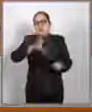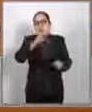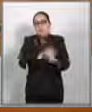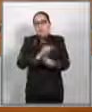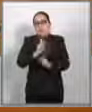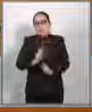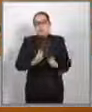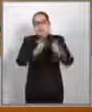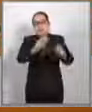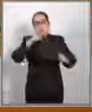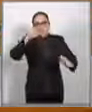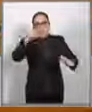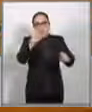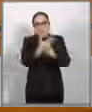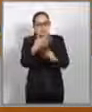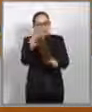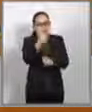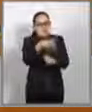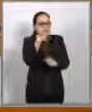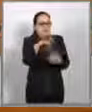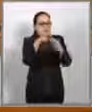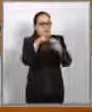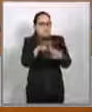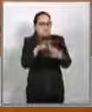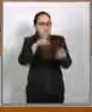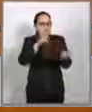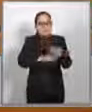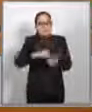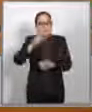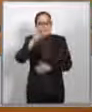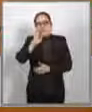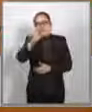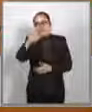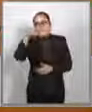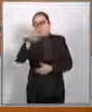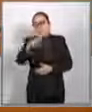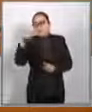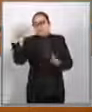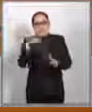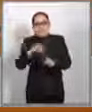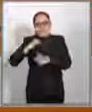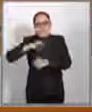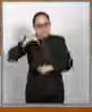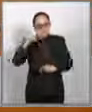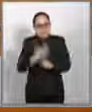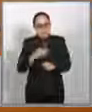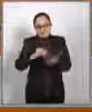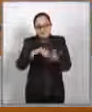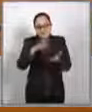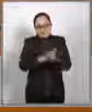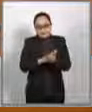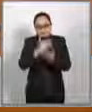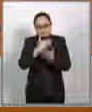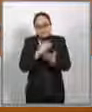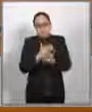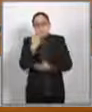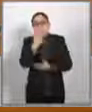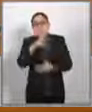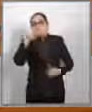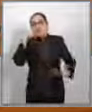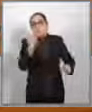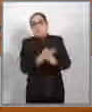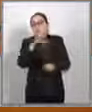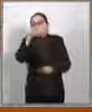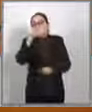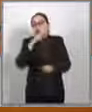que serían facultades indelegables del fiscal general y estas quedan comprendidas en serán facultades